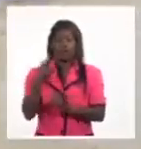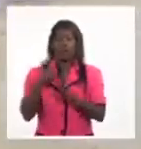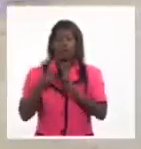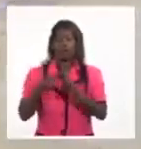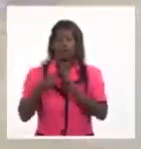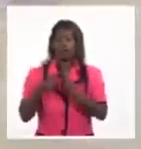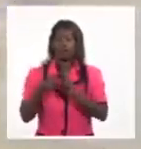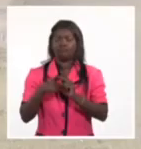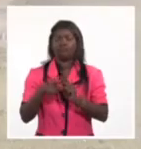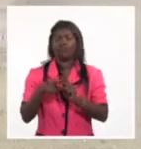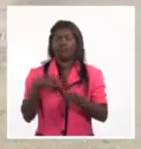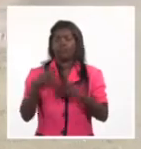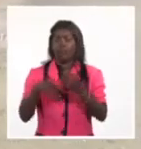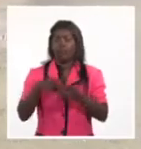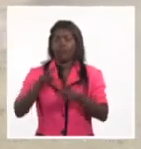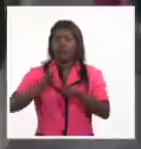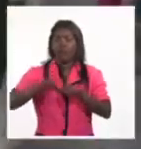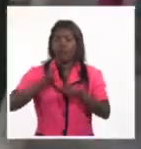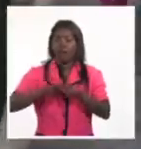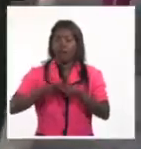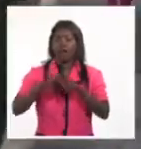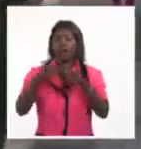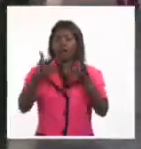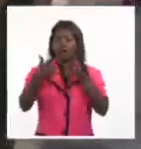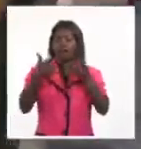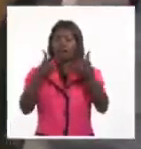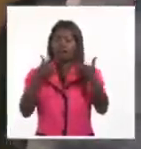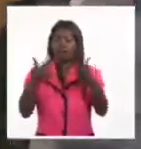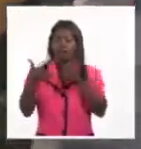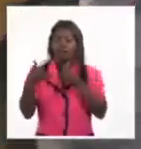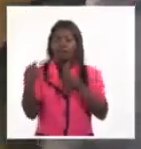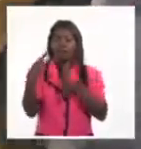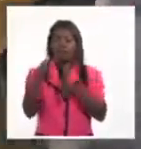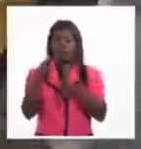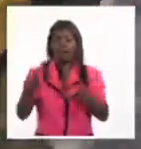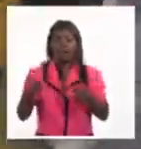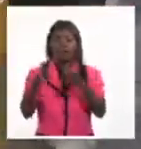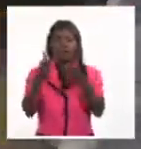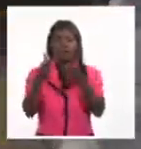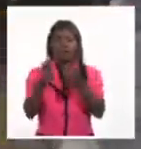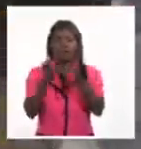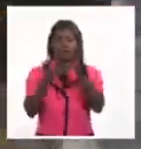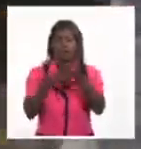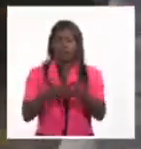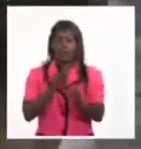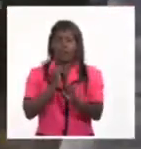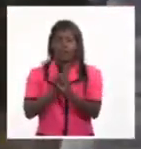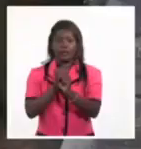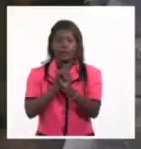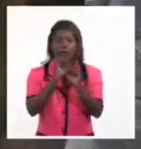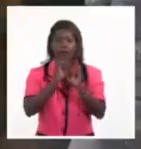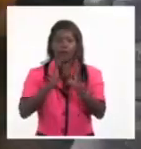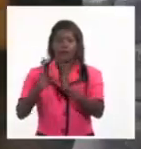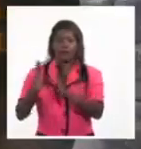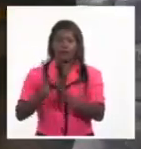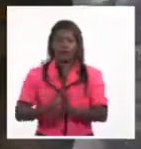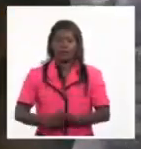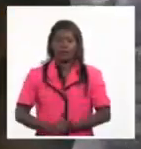los territorios afectados por el huracán Ian. Desde Matanzas, Ángel Rodríguez, para el Sistema Informativo de la Televisión Cubana.